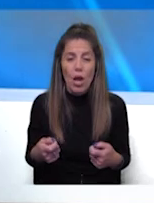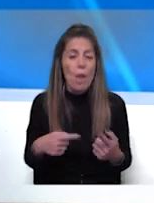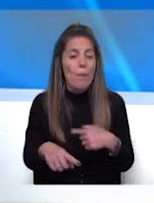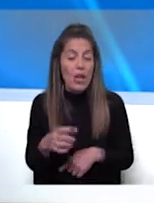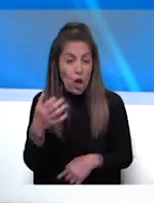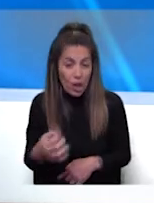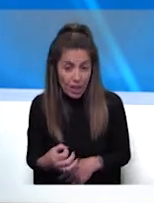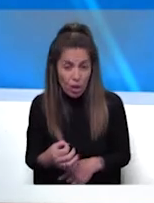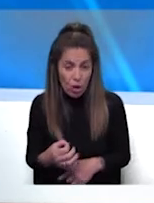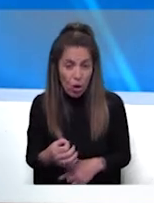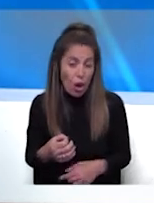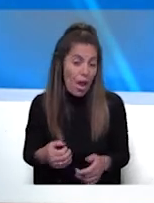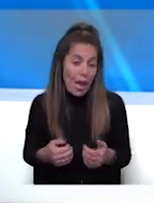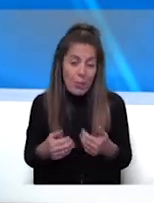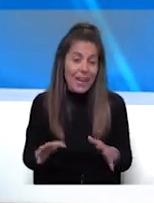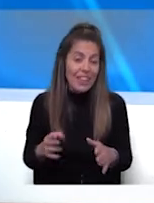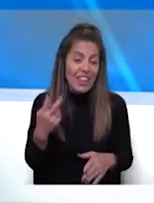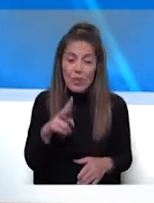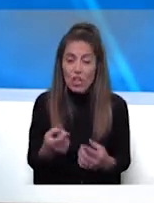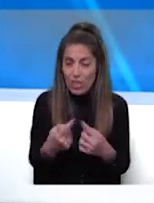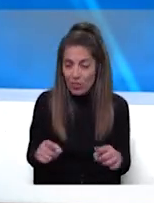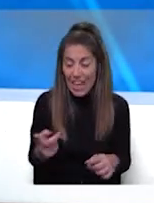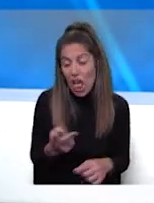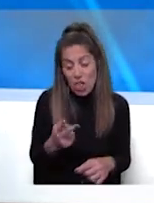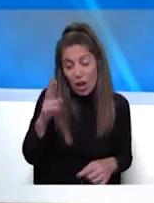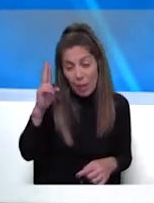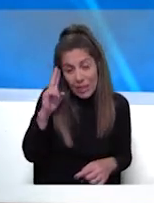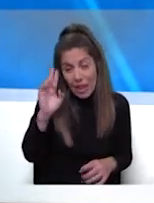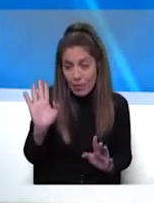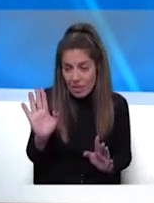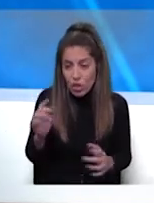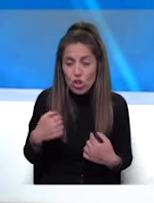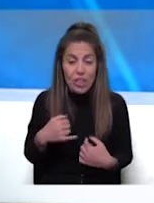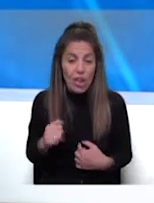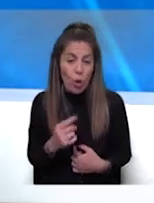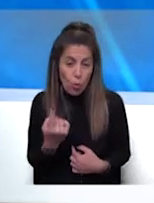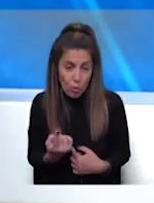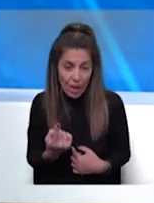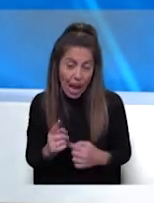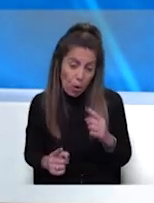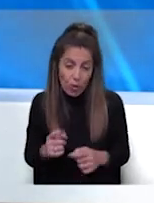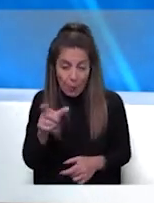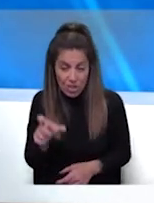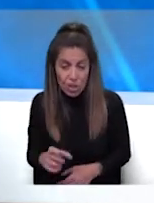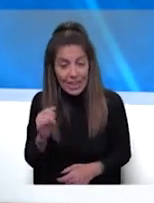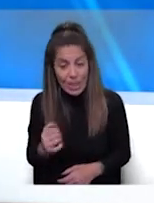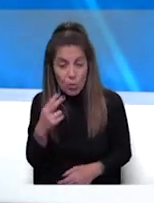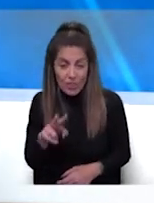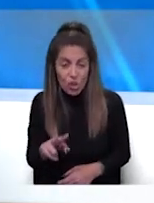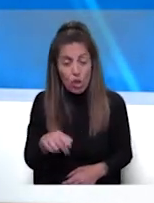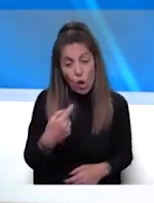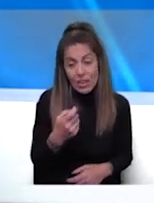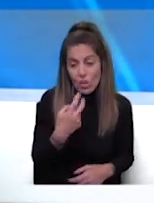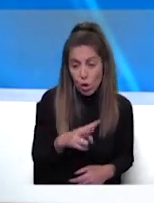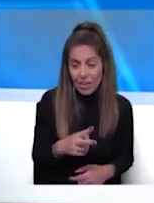pero creo que parten de visiones distintas. Entonces, las dos respetables, yo tengo una, o alguna gente tenemos una, otra gente tiene otra, las